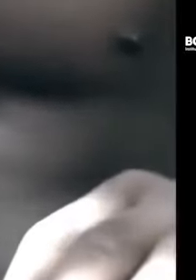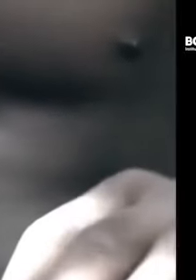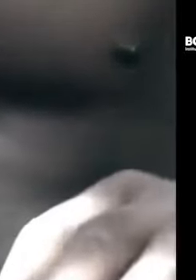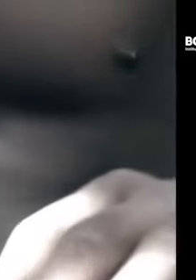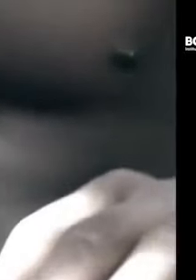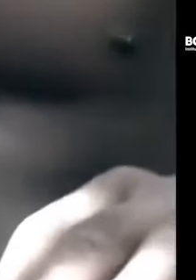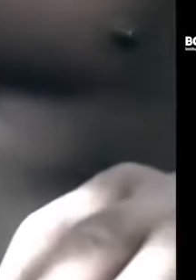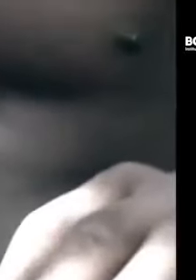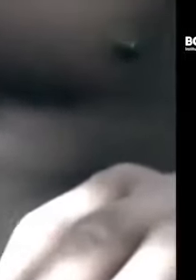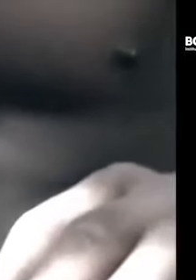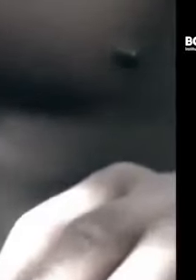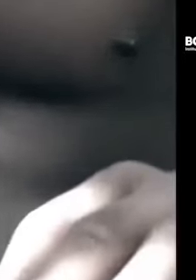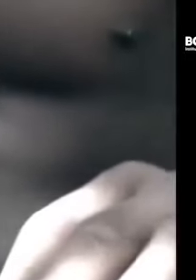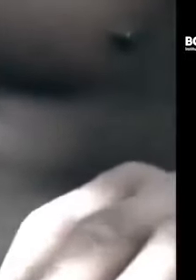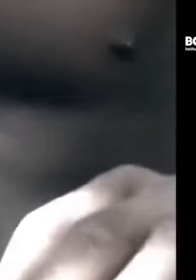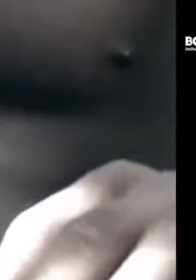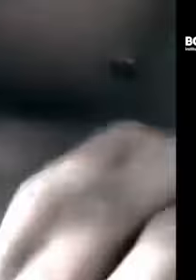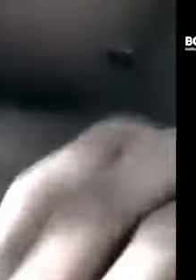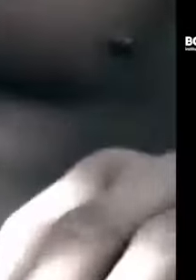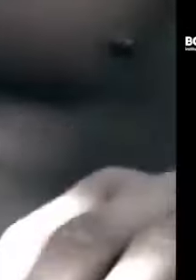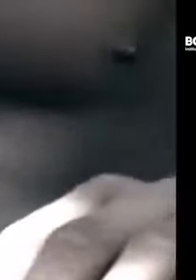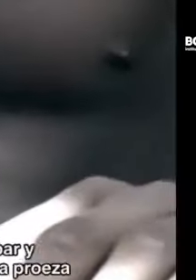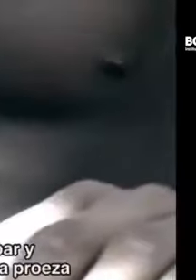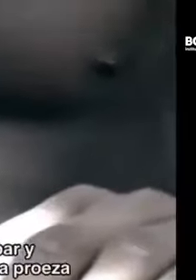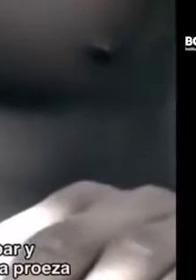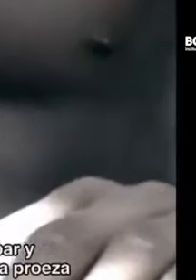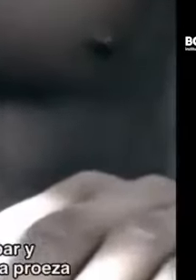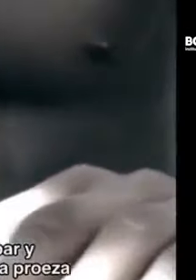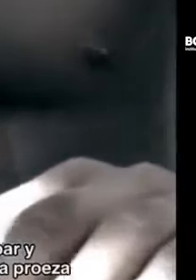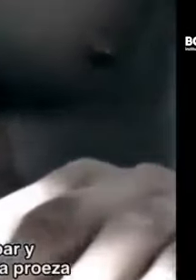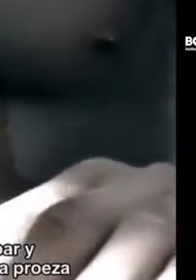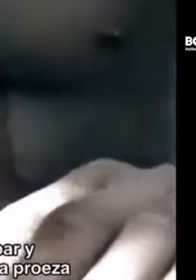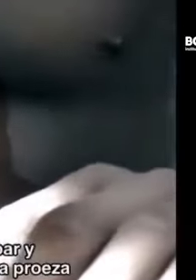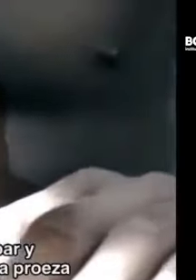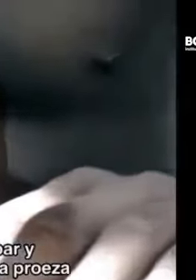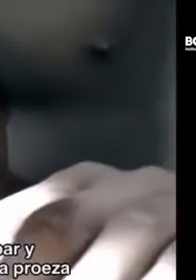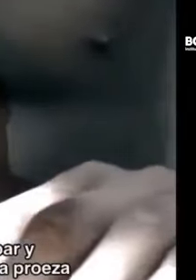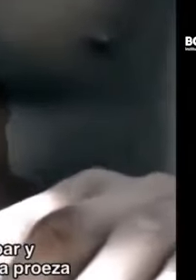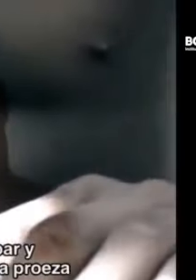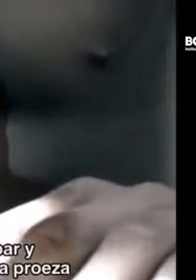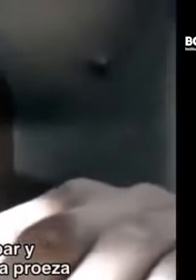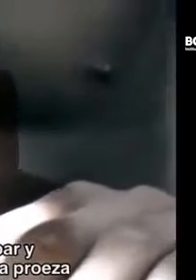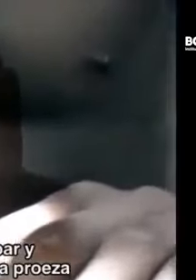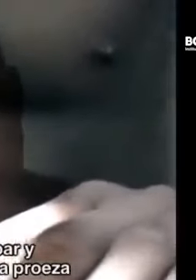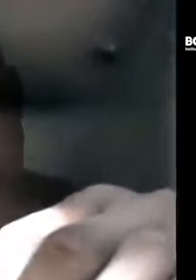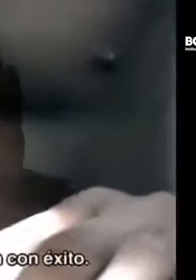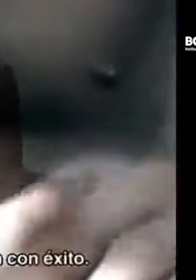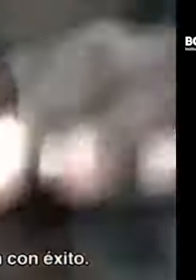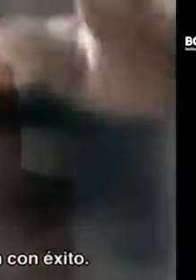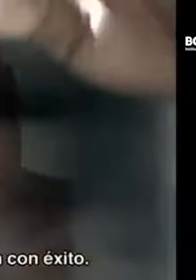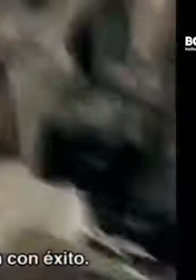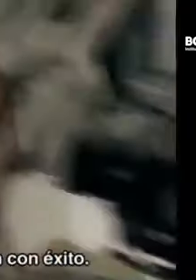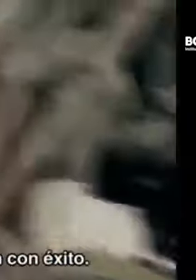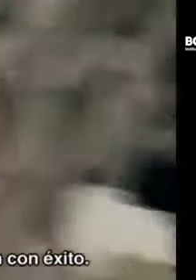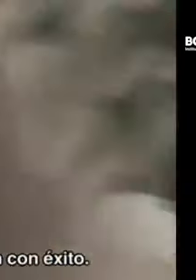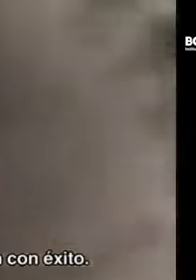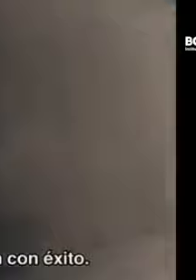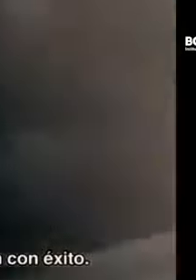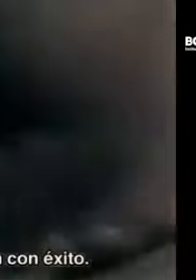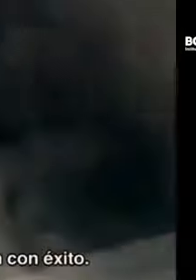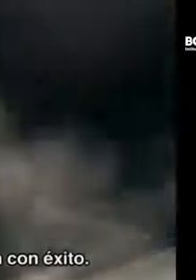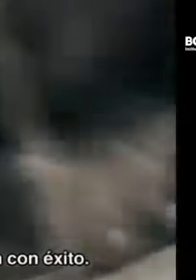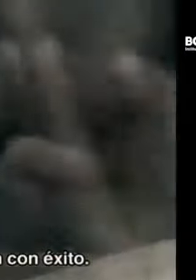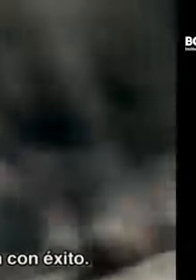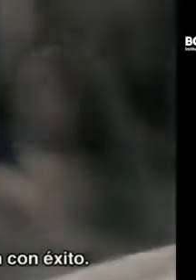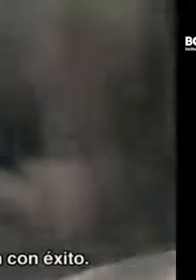No sé qué tiene mi pecho. Para William, hace un chamuquín angando.